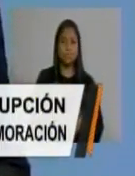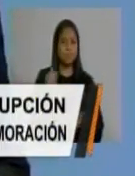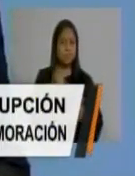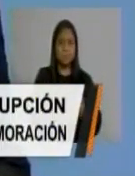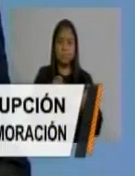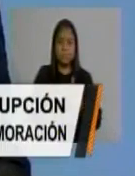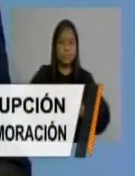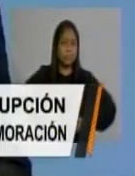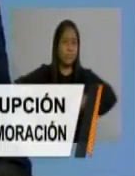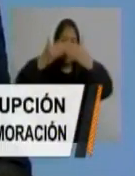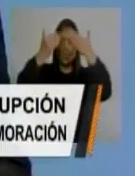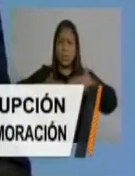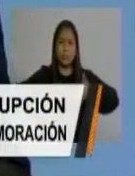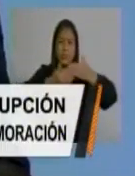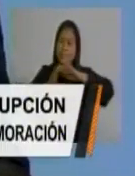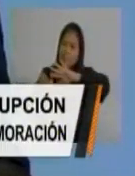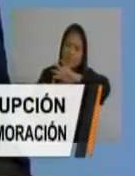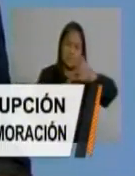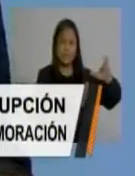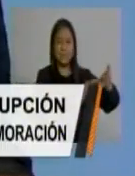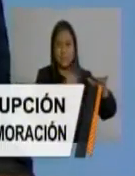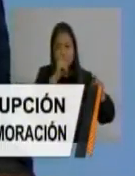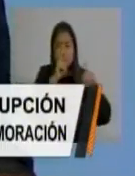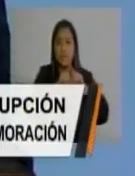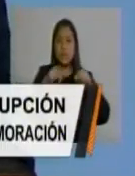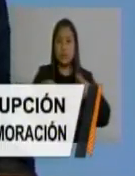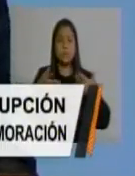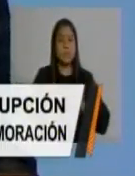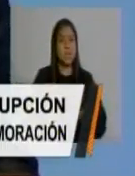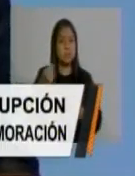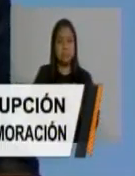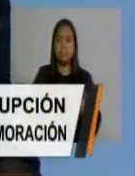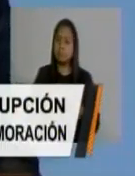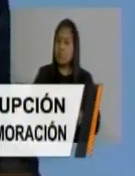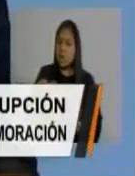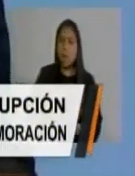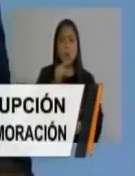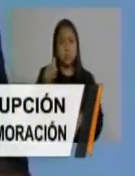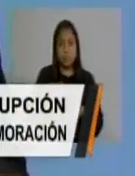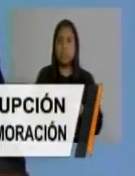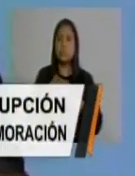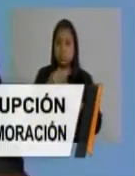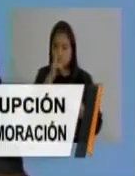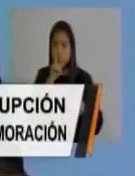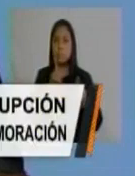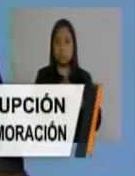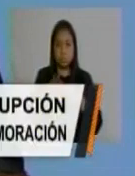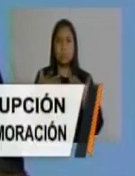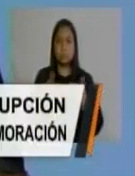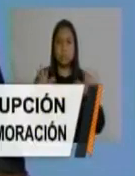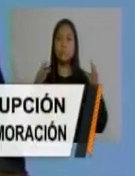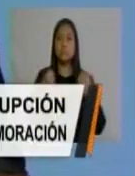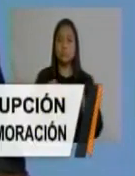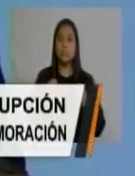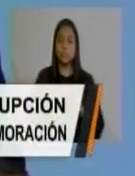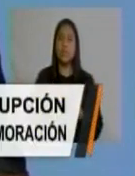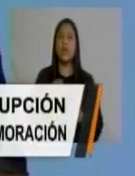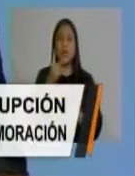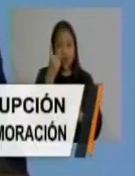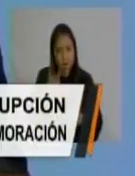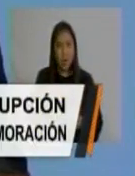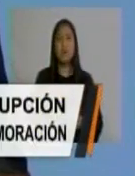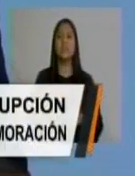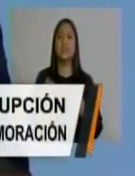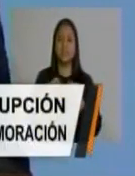obstáculos. Recordémonos que lo hemos hecho bajo otras circunstancias. Y estoy seguro que lo vamos a volver a